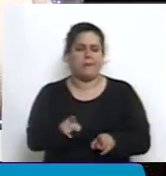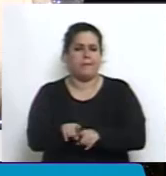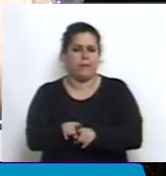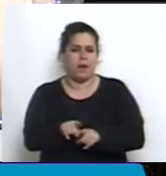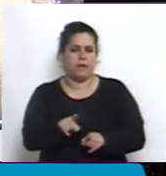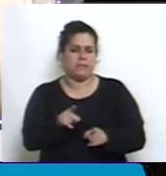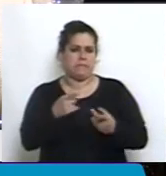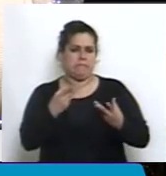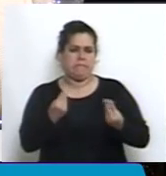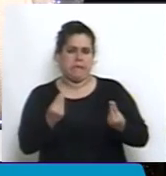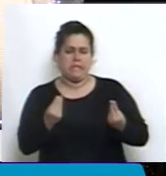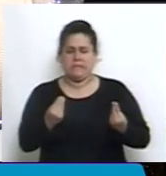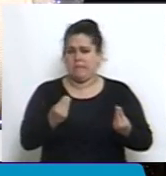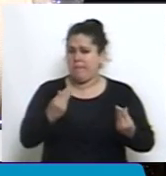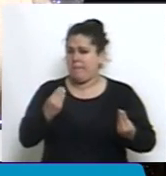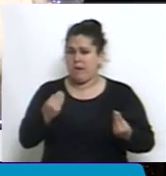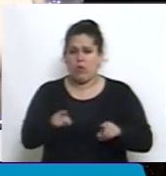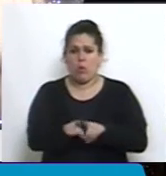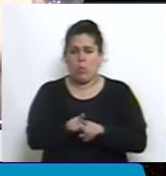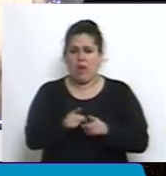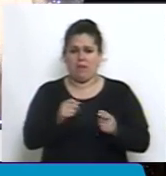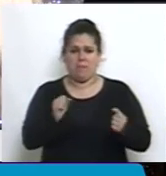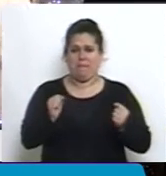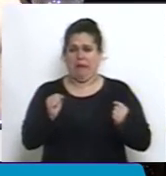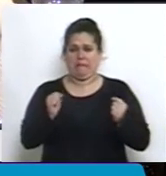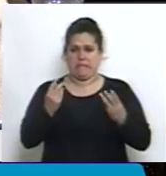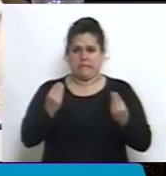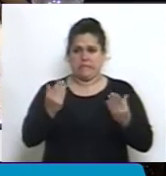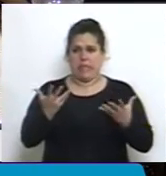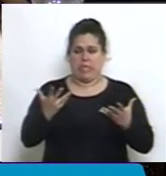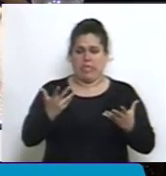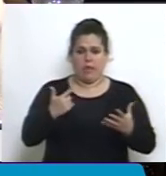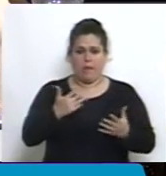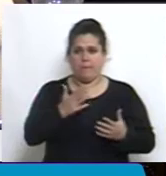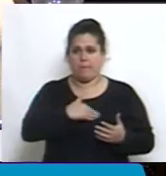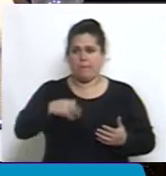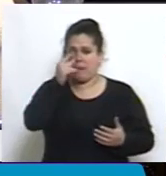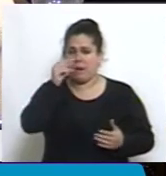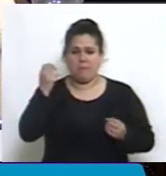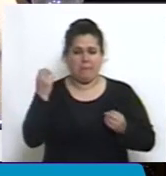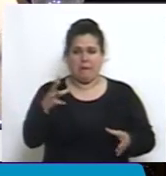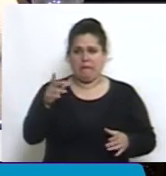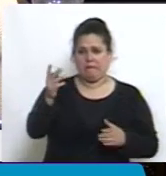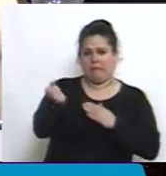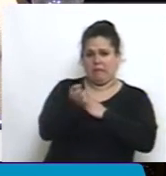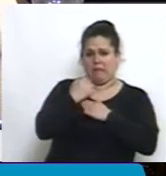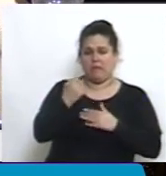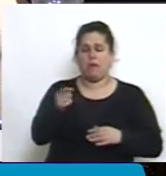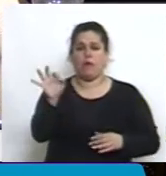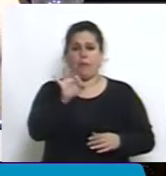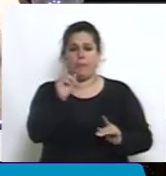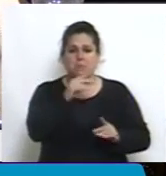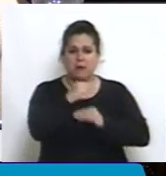auténtico terror, un miedo, un pánico a esa pérdida, porque en muchos casos, en la